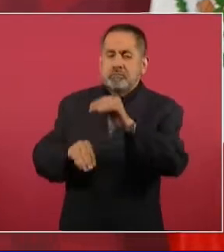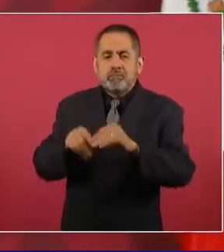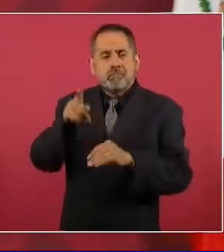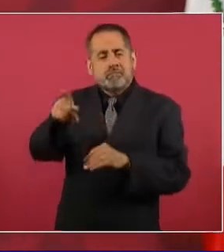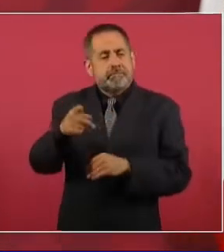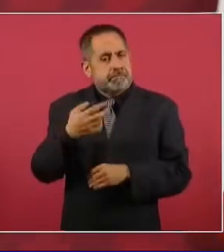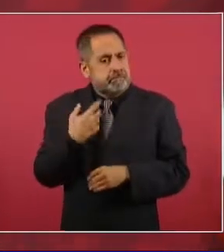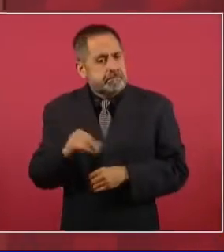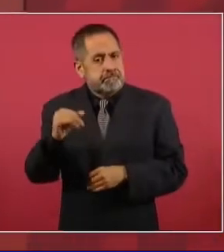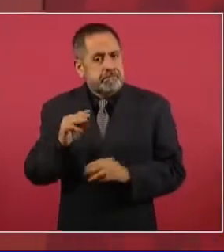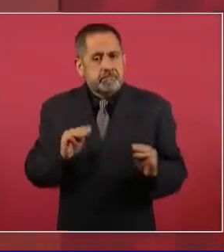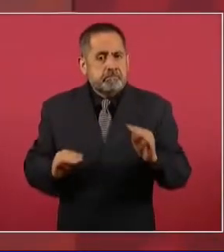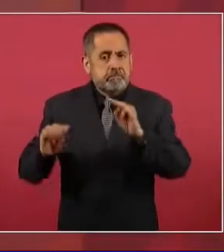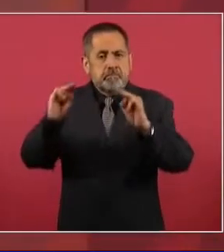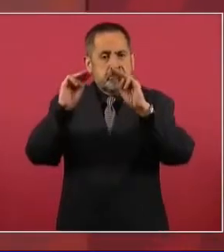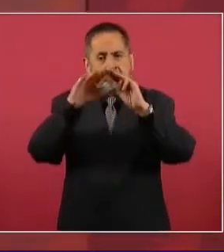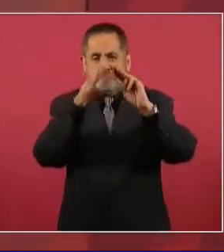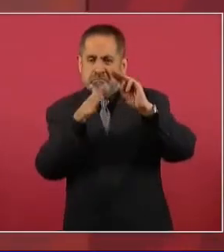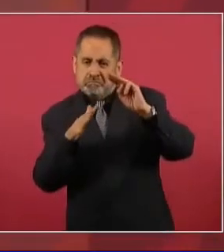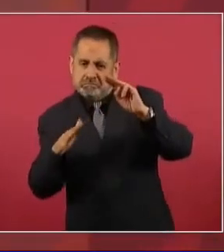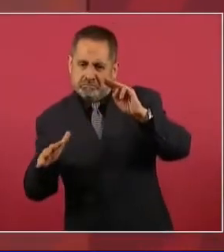barranca,